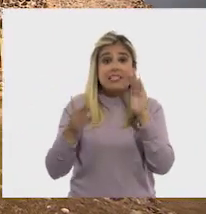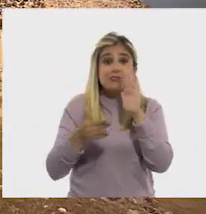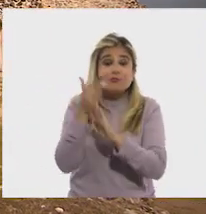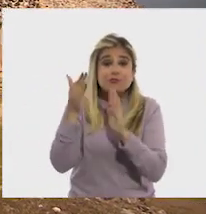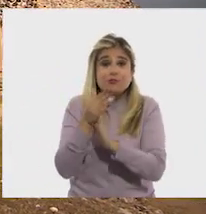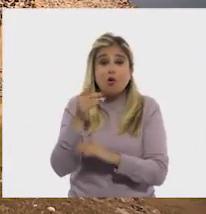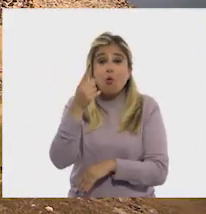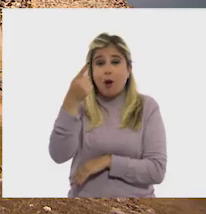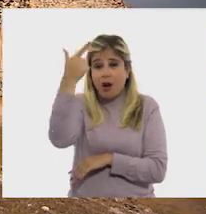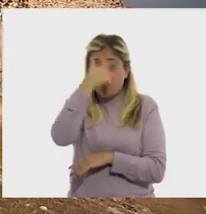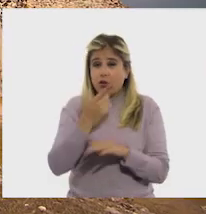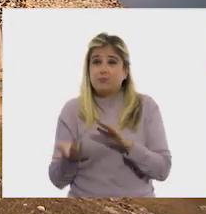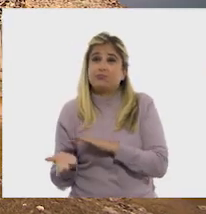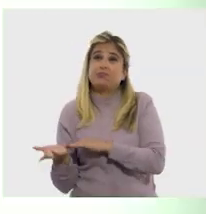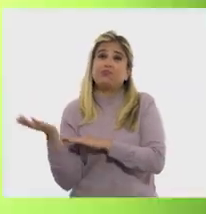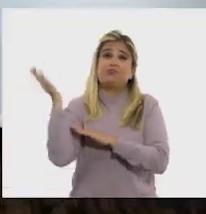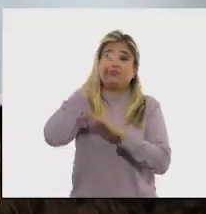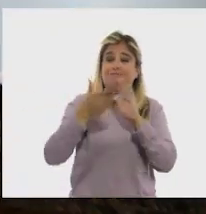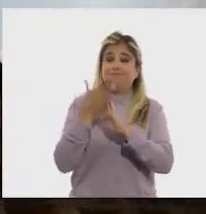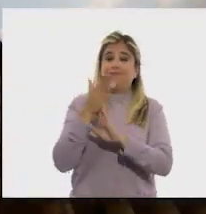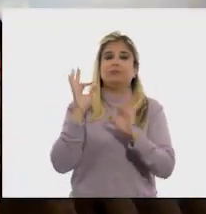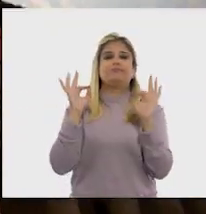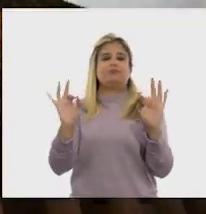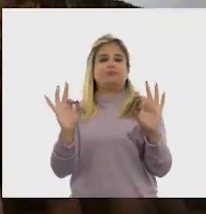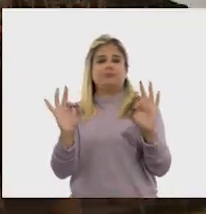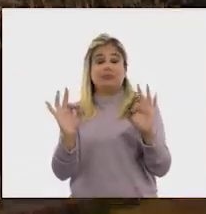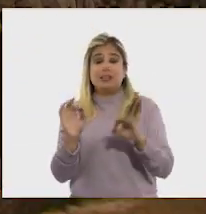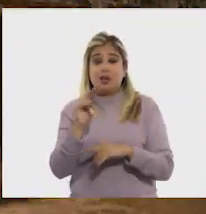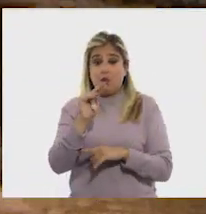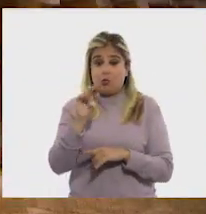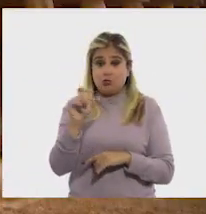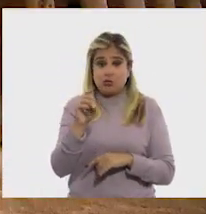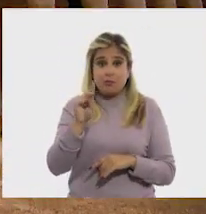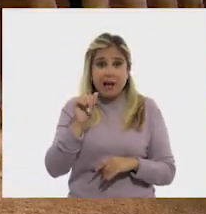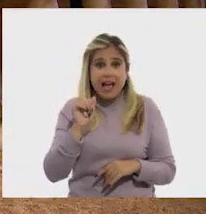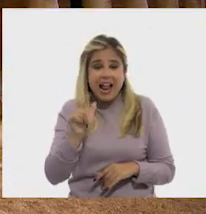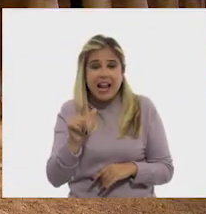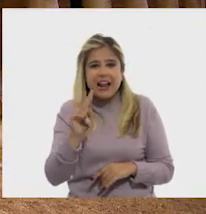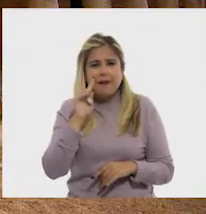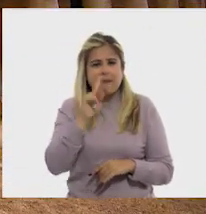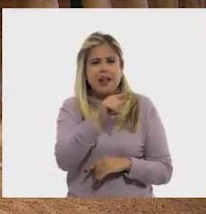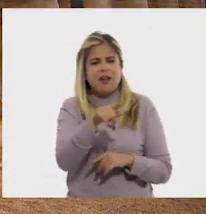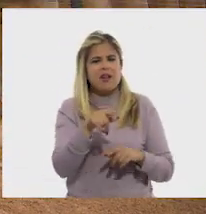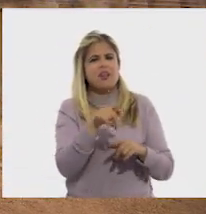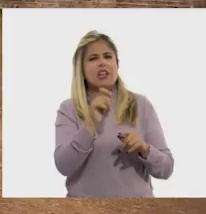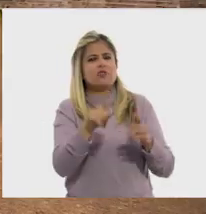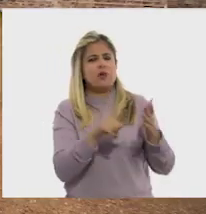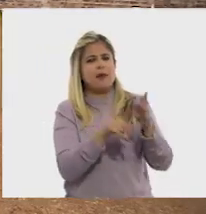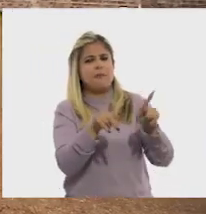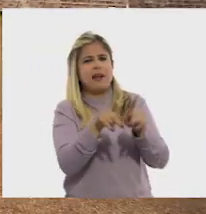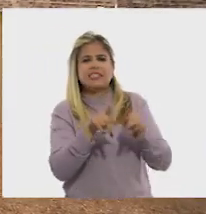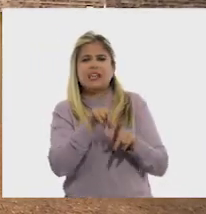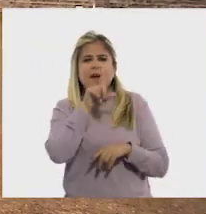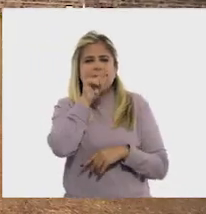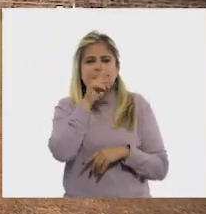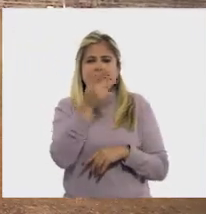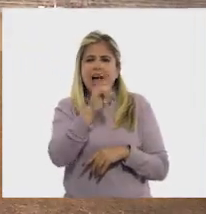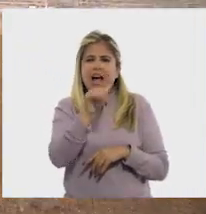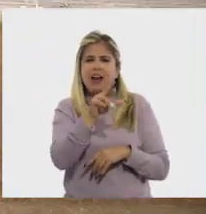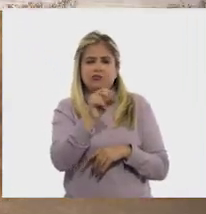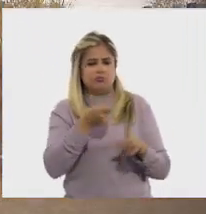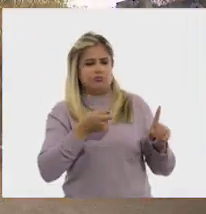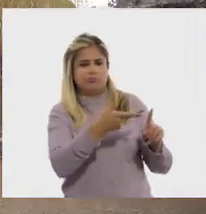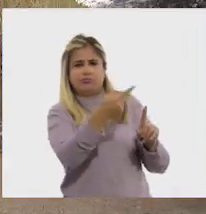una sola noche. En Uxmal llama la atención la Plaza de los Pájaros, el cuadrángulo de las